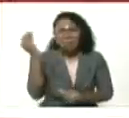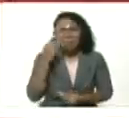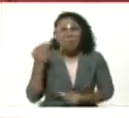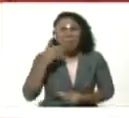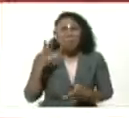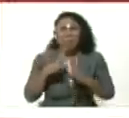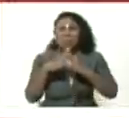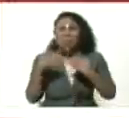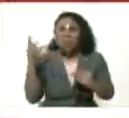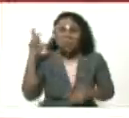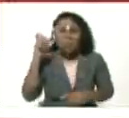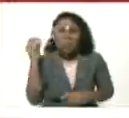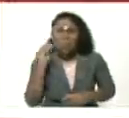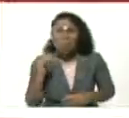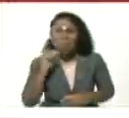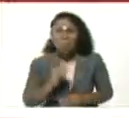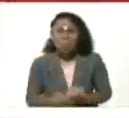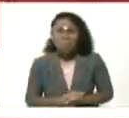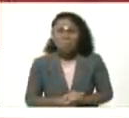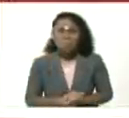Todos suenan ridículos.